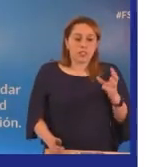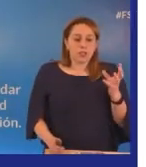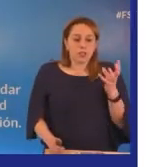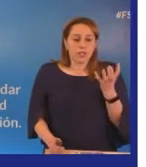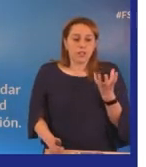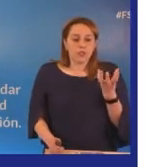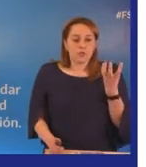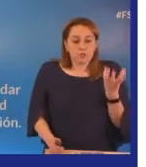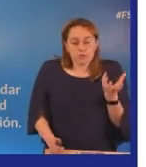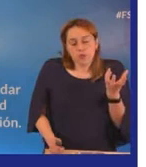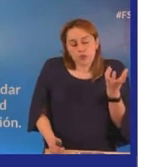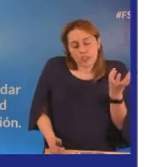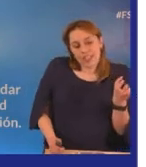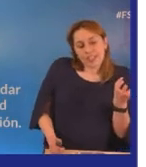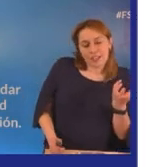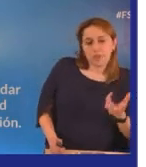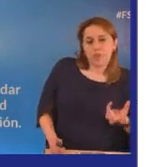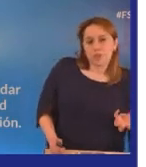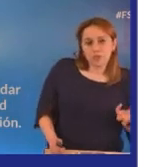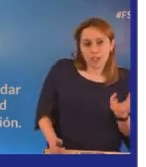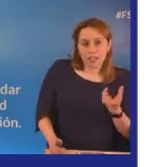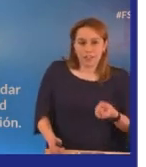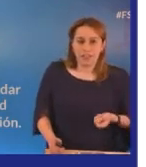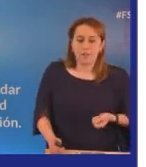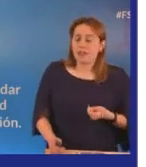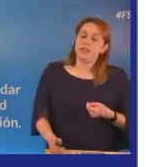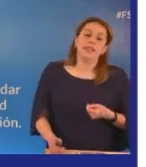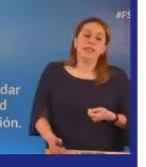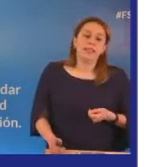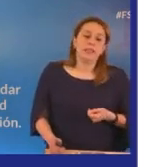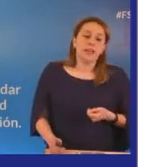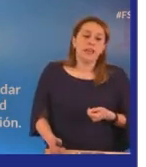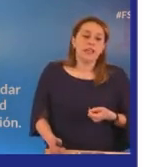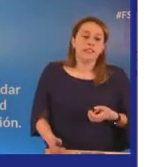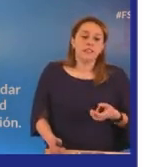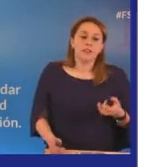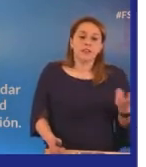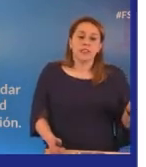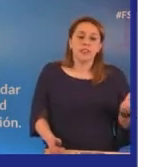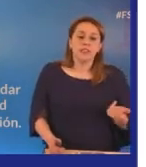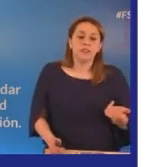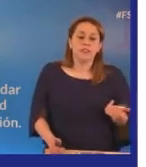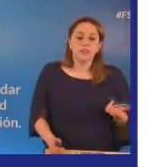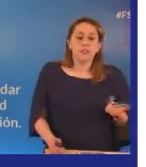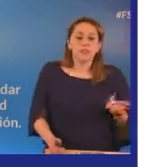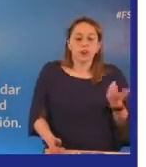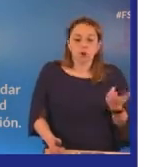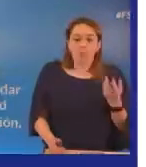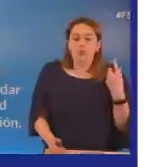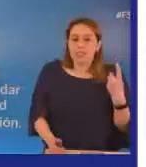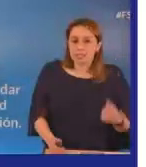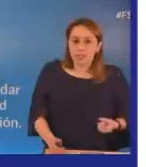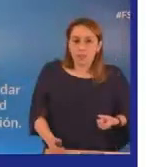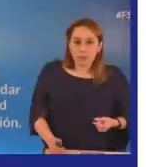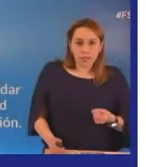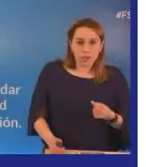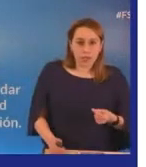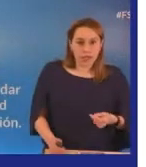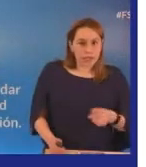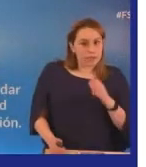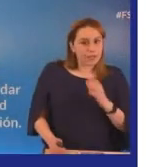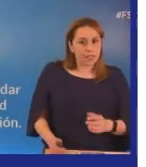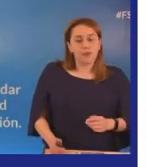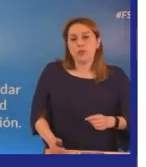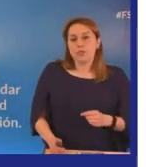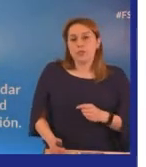El concepto que nos rige a nosotros a nivel de la parte geriátrica es lo que tiene que ver con buscar siempre